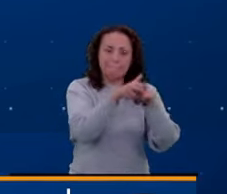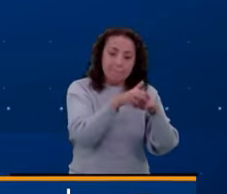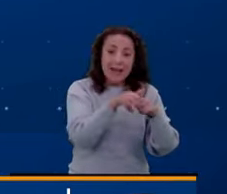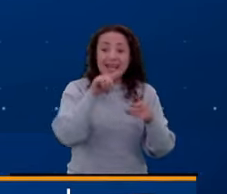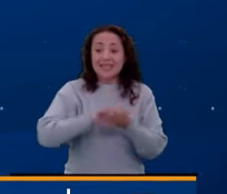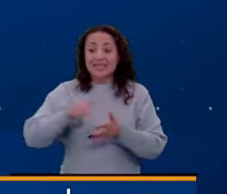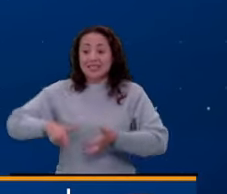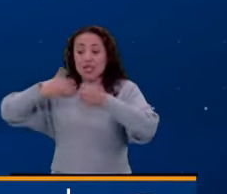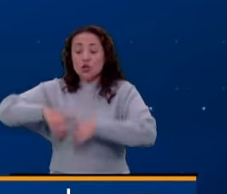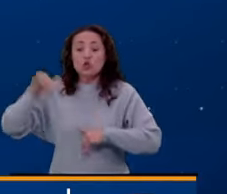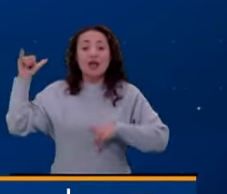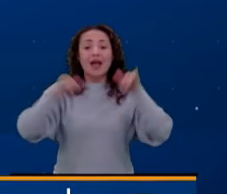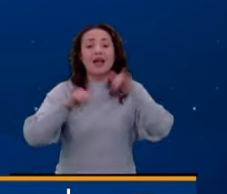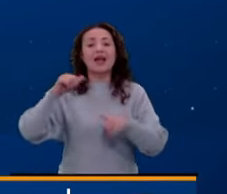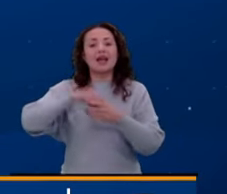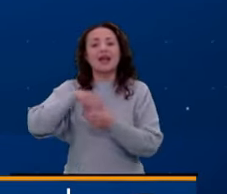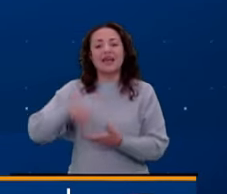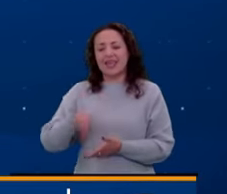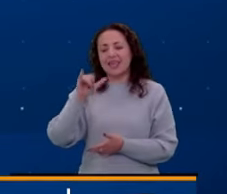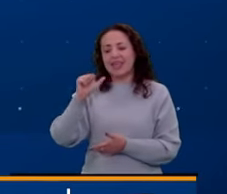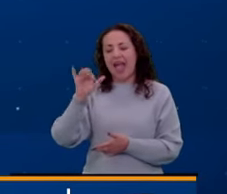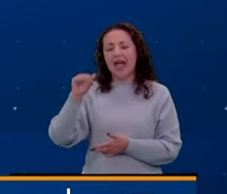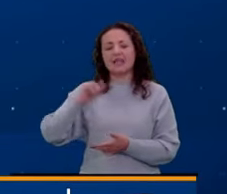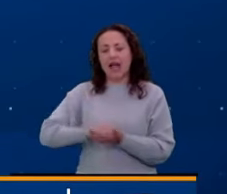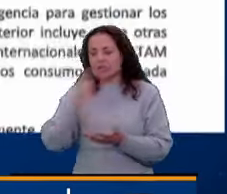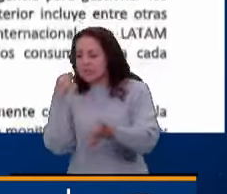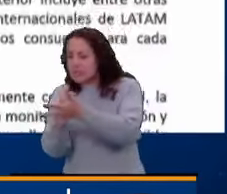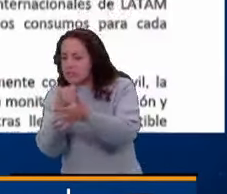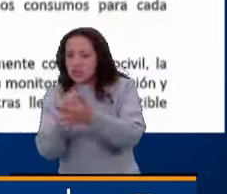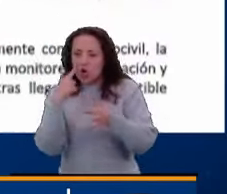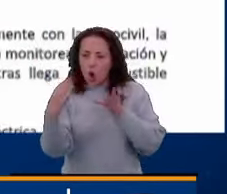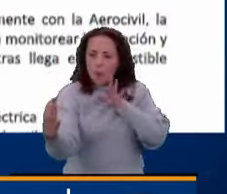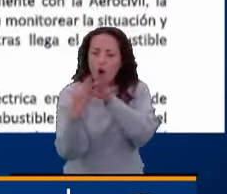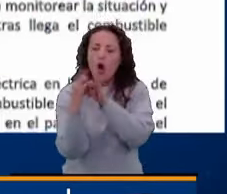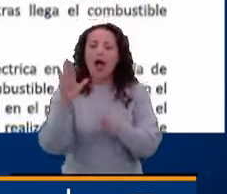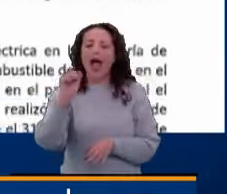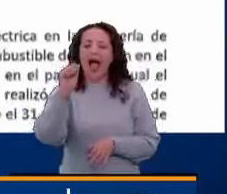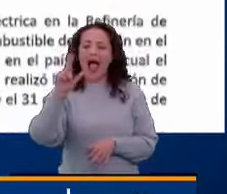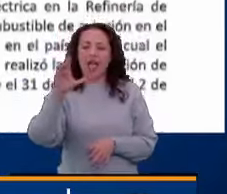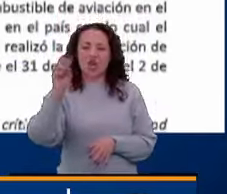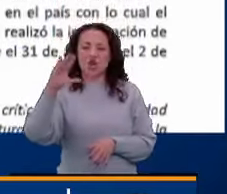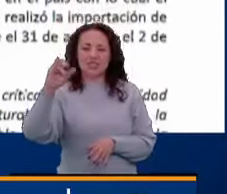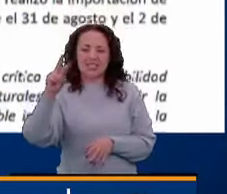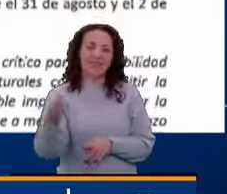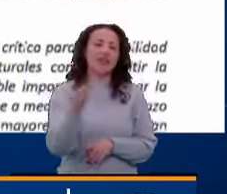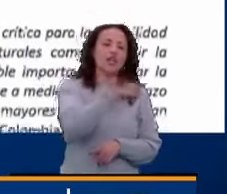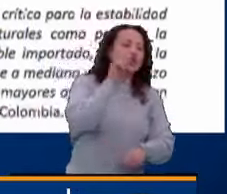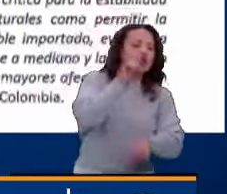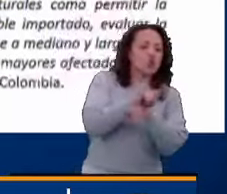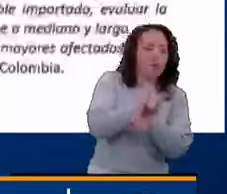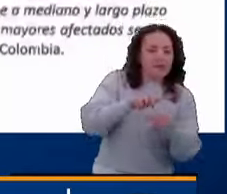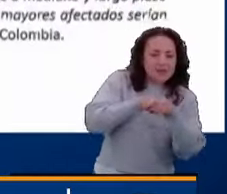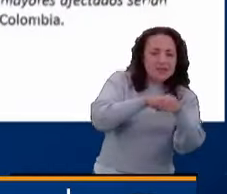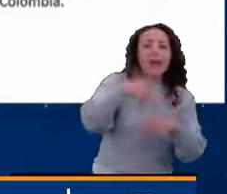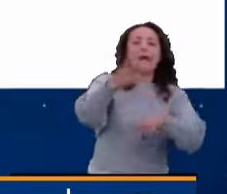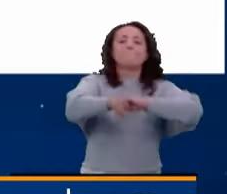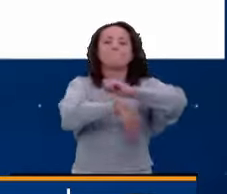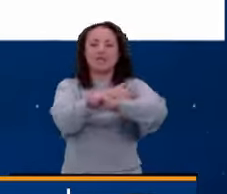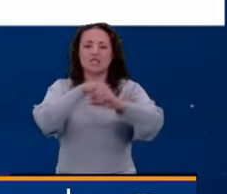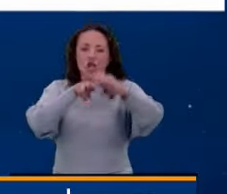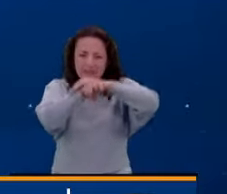por medio de la IATA, está trabajando conjuntamente con la Aerocivil, la Superintendencia de Transporte, el Ministerio de Minas y Energía y Ecopetrol